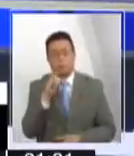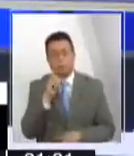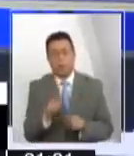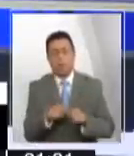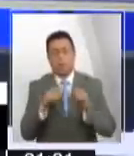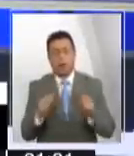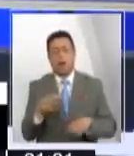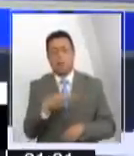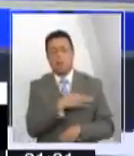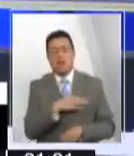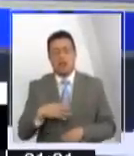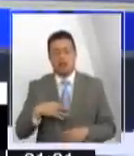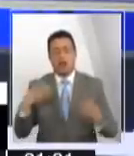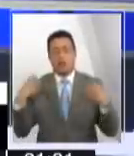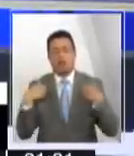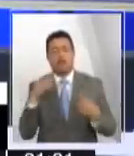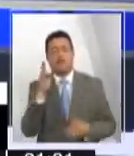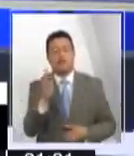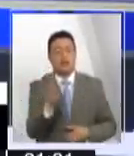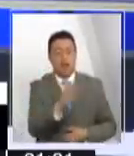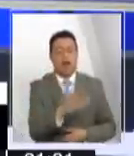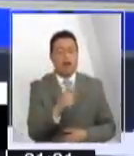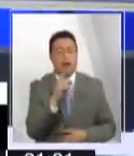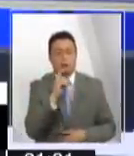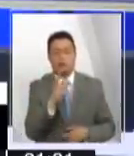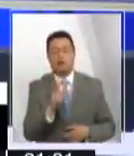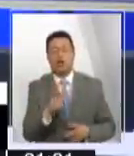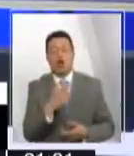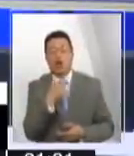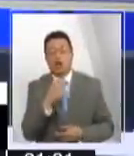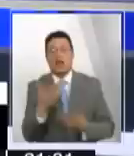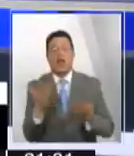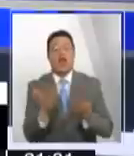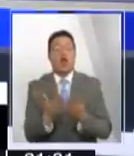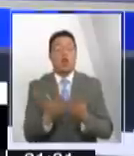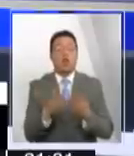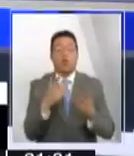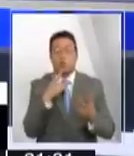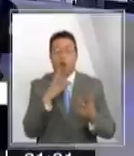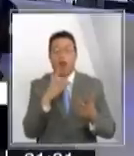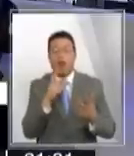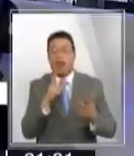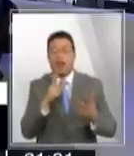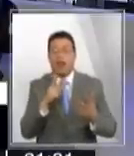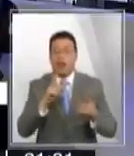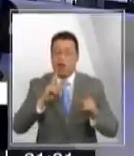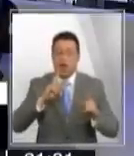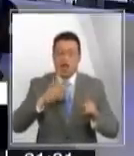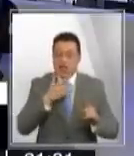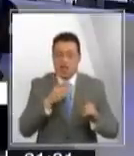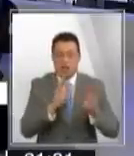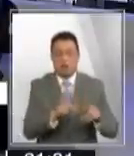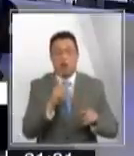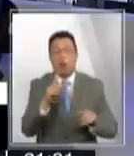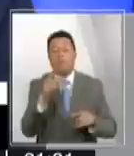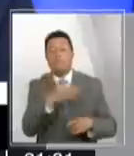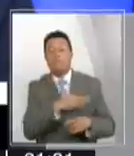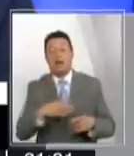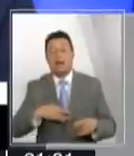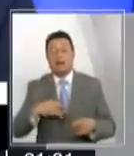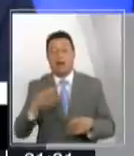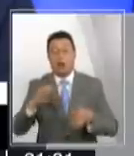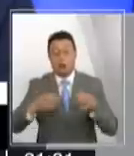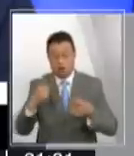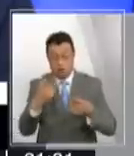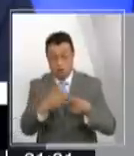de responsabilidades, y que del gobierno, me dice usted que da escuela de no querer la voluntad para enmendar, además de la ministra Blanco, ¿quién más debió salir? A mí me parece